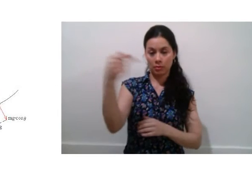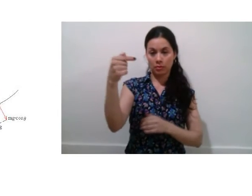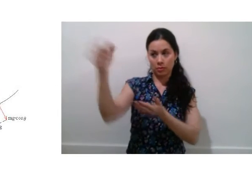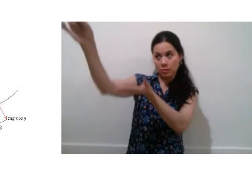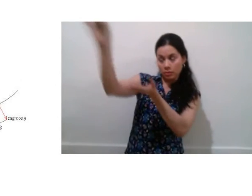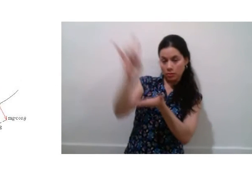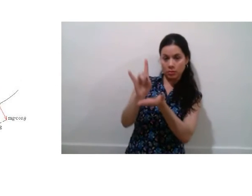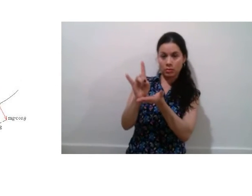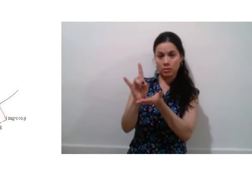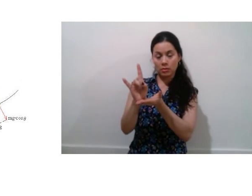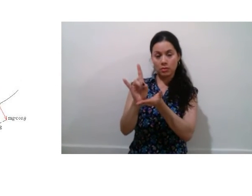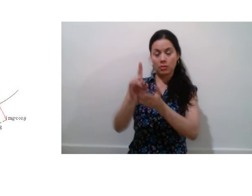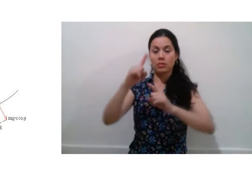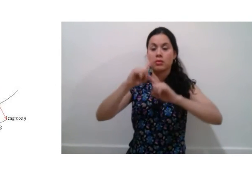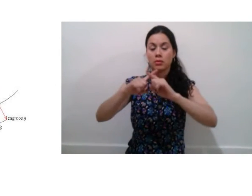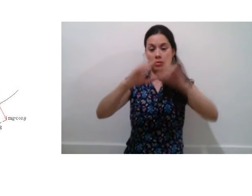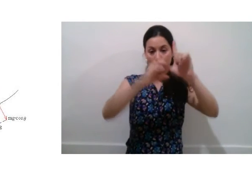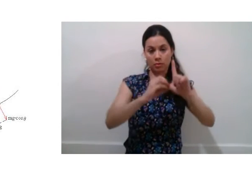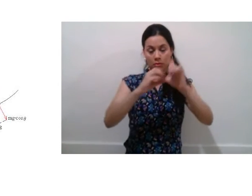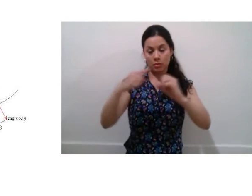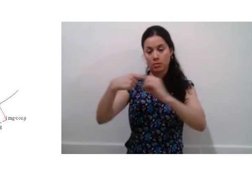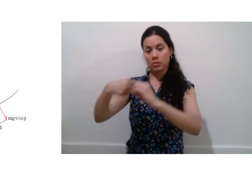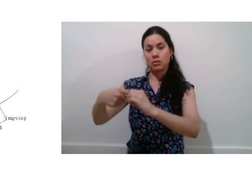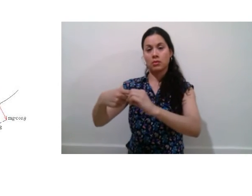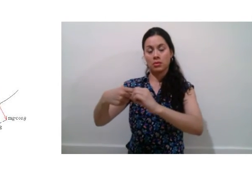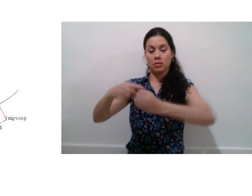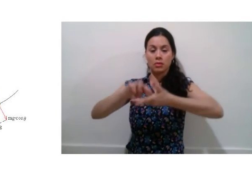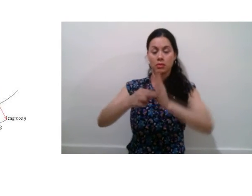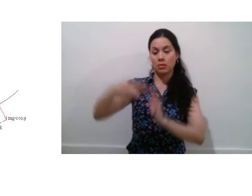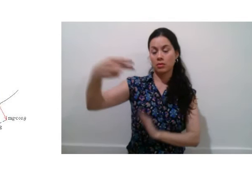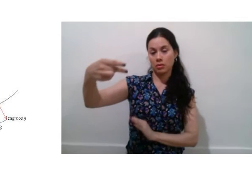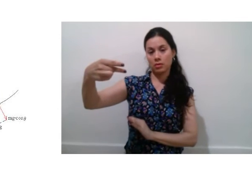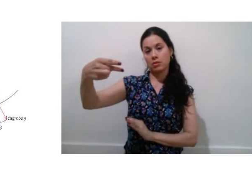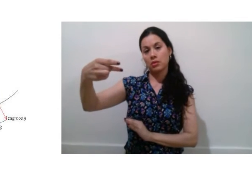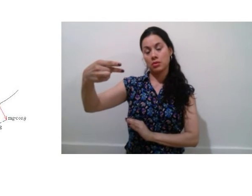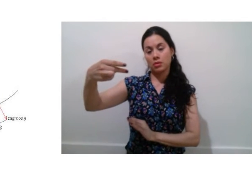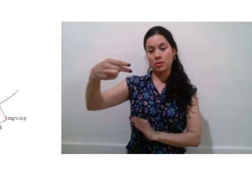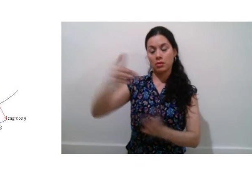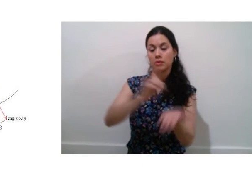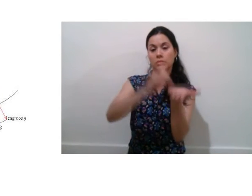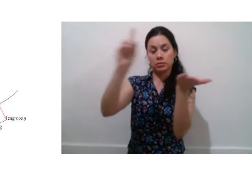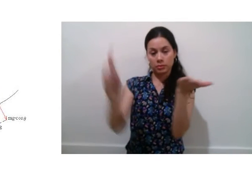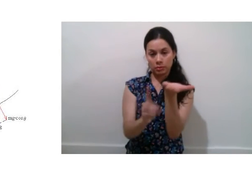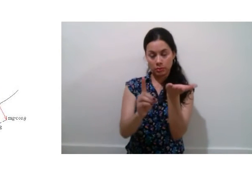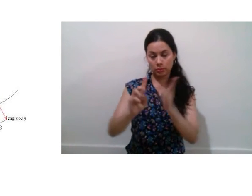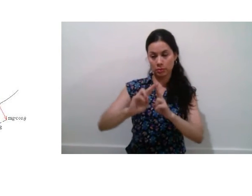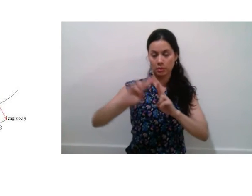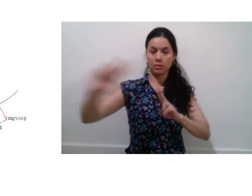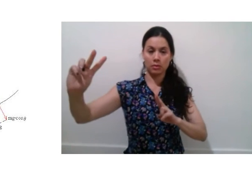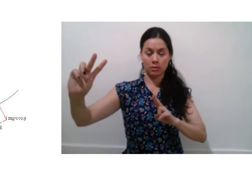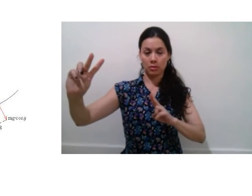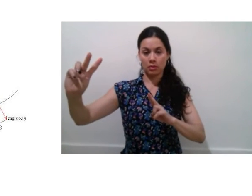la gravedad por el seno de teta es igual a la derivada de la